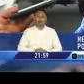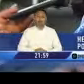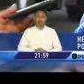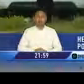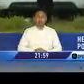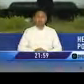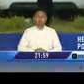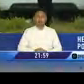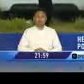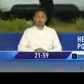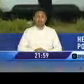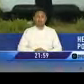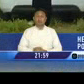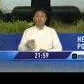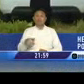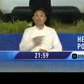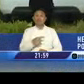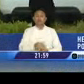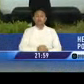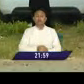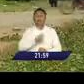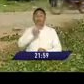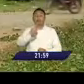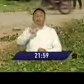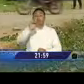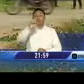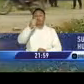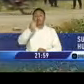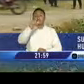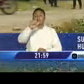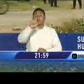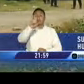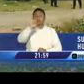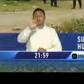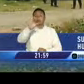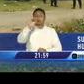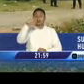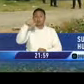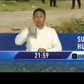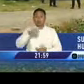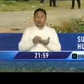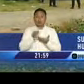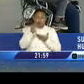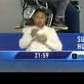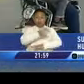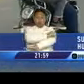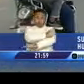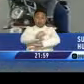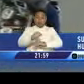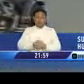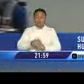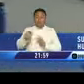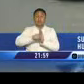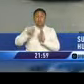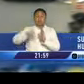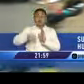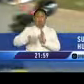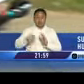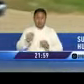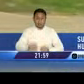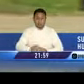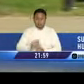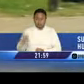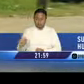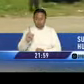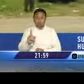prácticamente el asesinato. Esto sucedió en el recinto El Rosario del sector La Victoria del Cantón San Borondón, donde estuvo una abogada presente cuando aparecieron